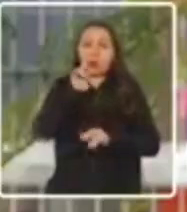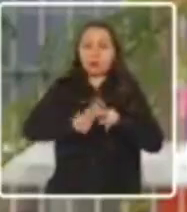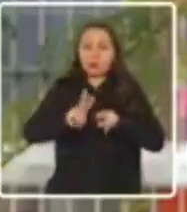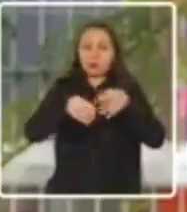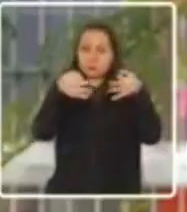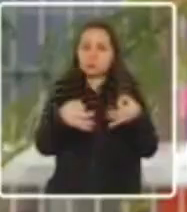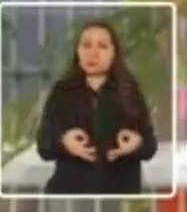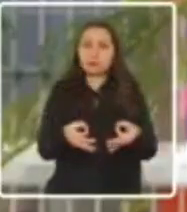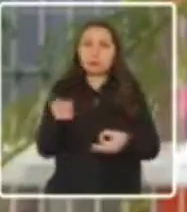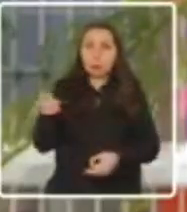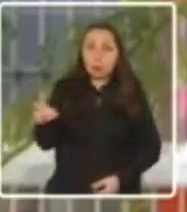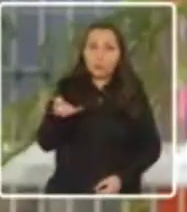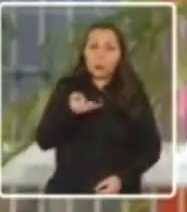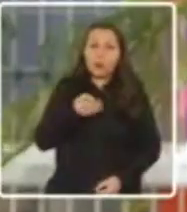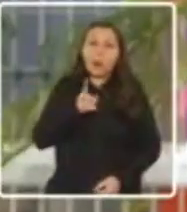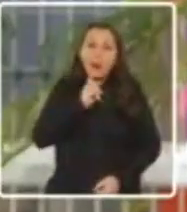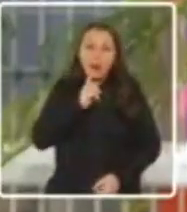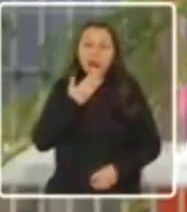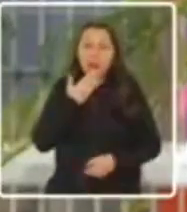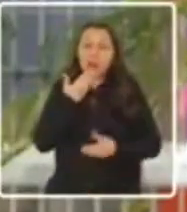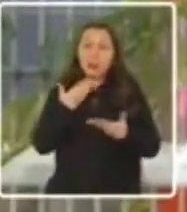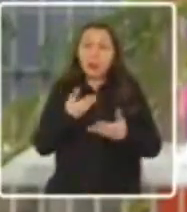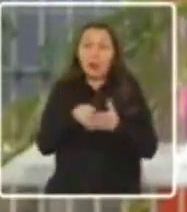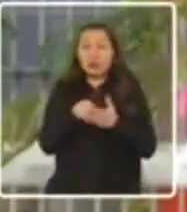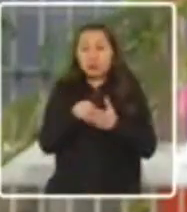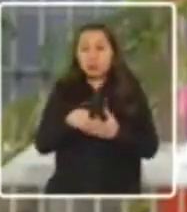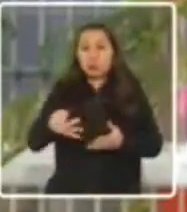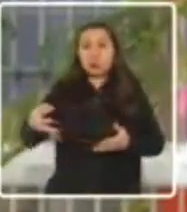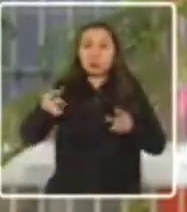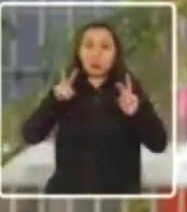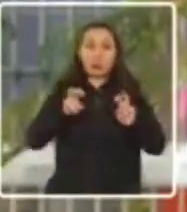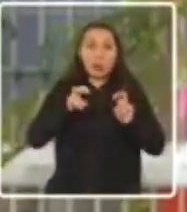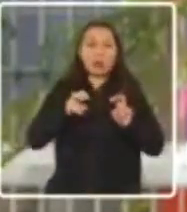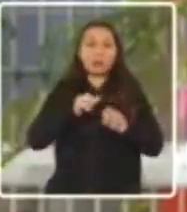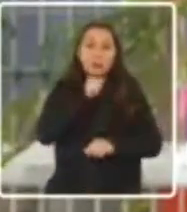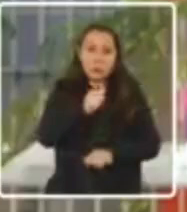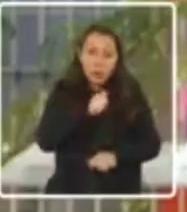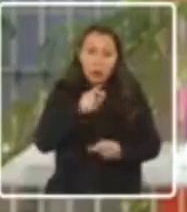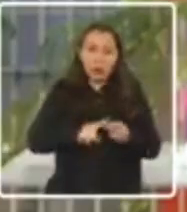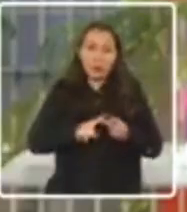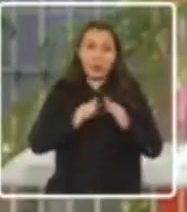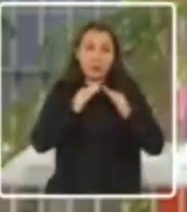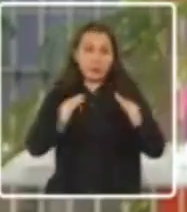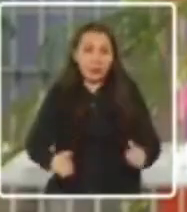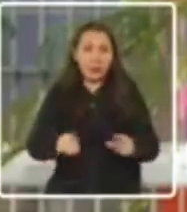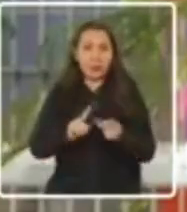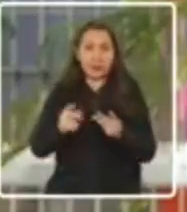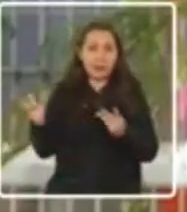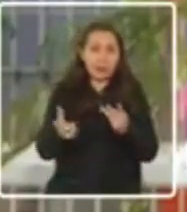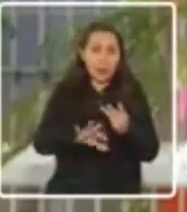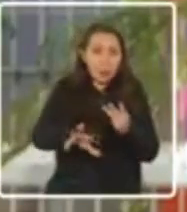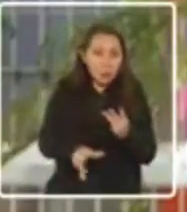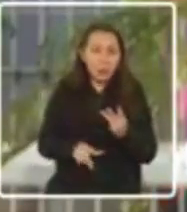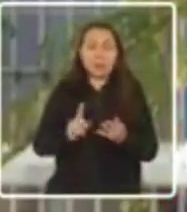solución definitiva que, como usted decía, tiene también un montón de dimensiones. de pobreza, de vivienda, de